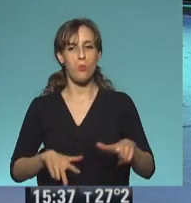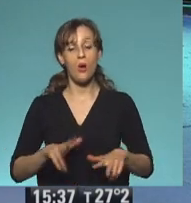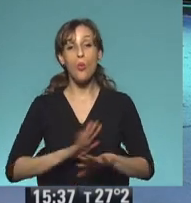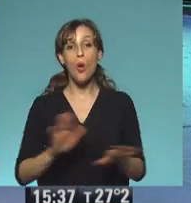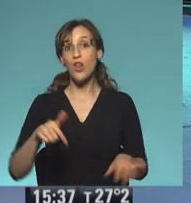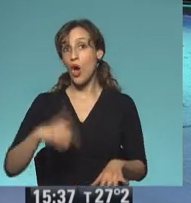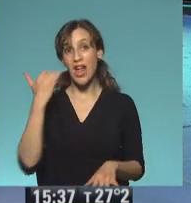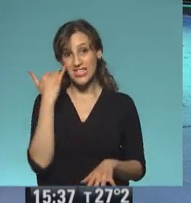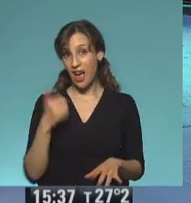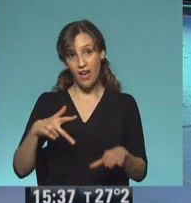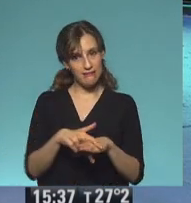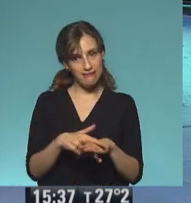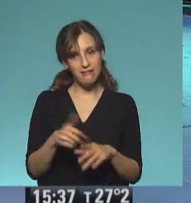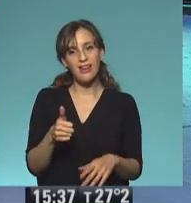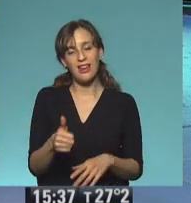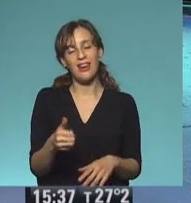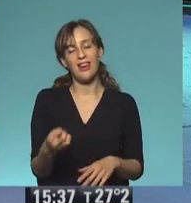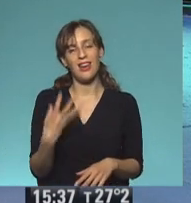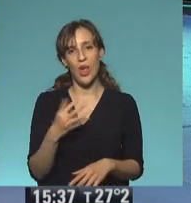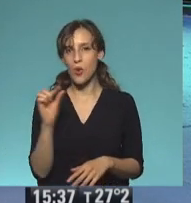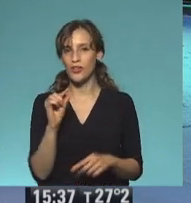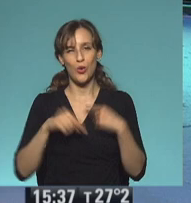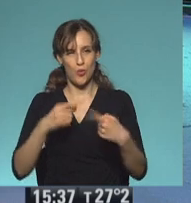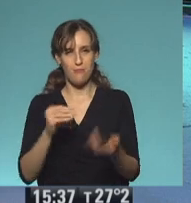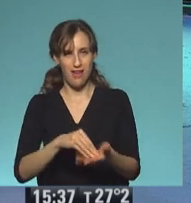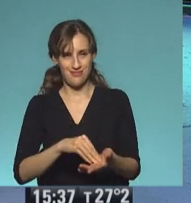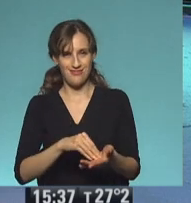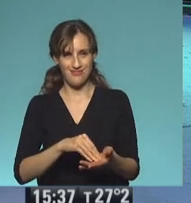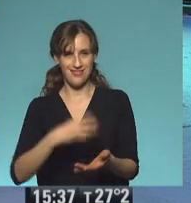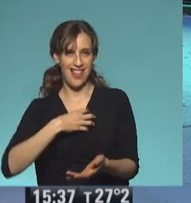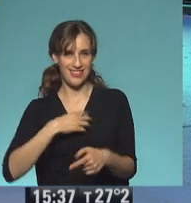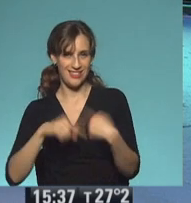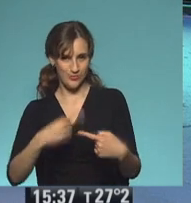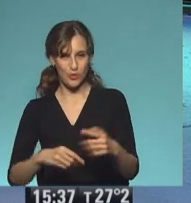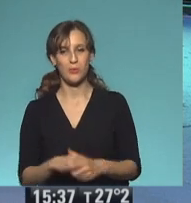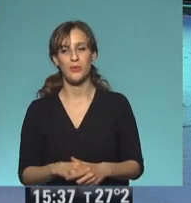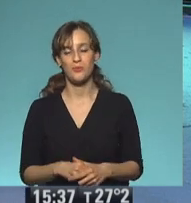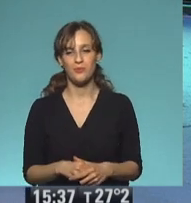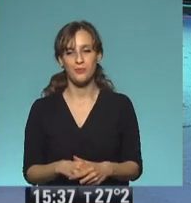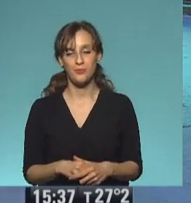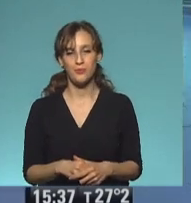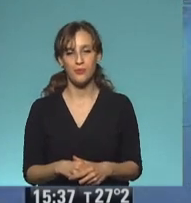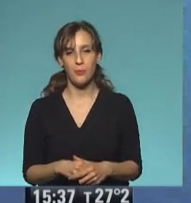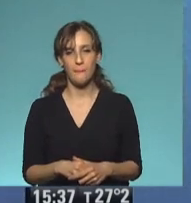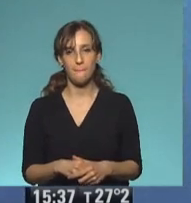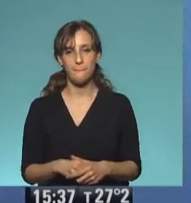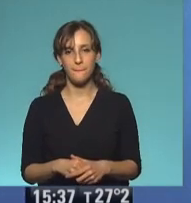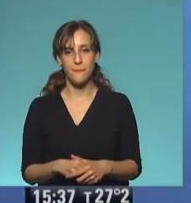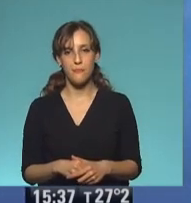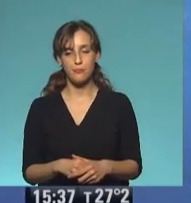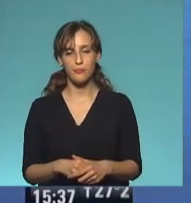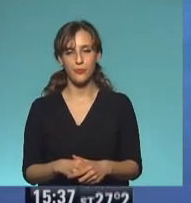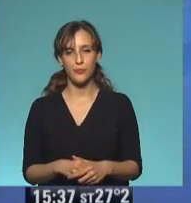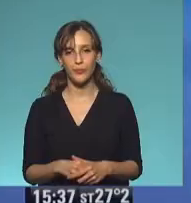ir a un pequeño recreo y enseguida volvemos porque nos queda un poquito más de clase. No se vayan. Ahora venimos.